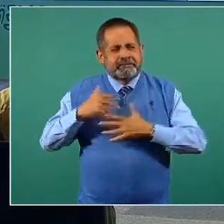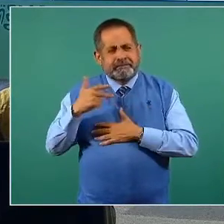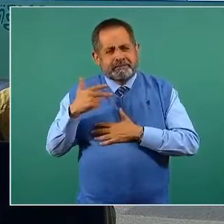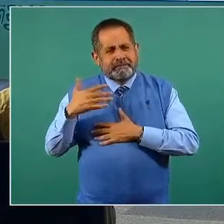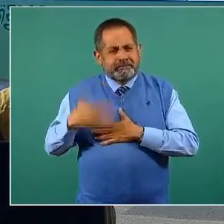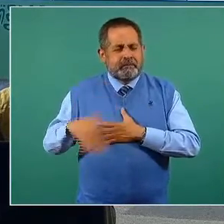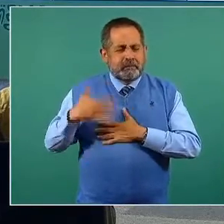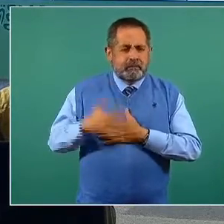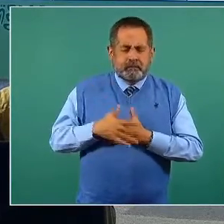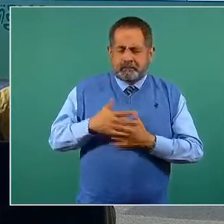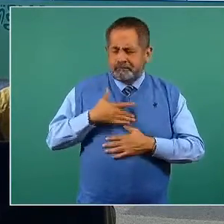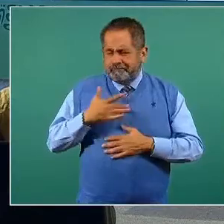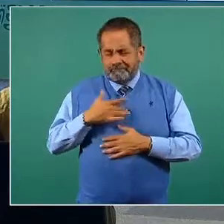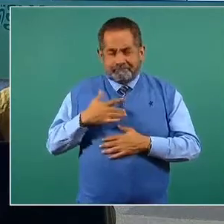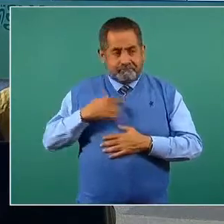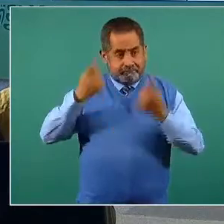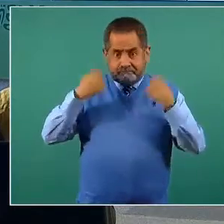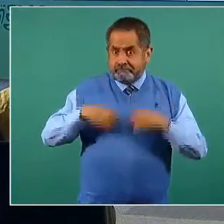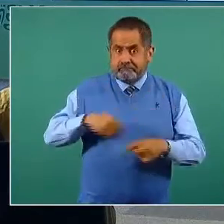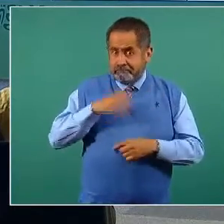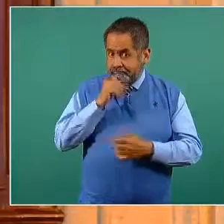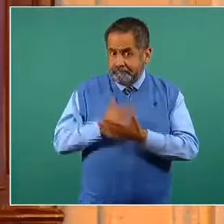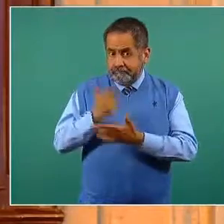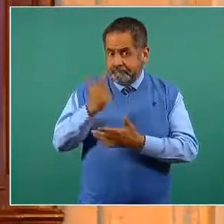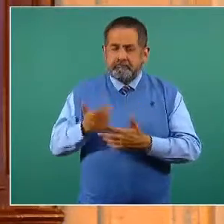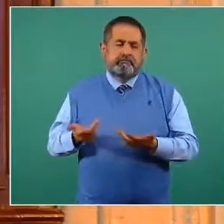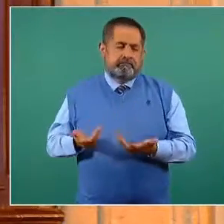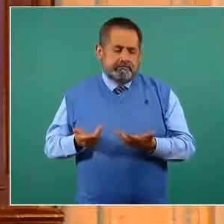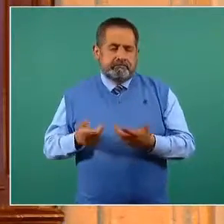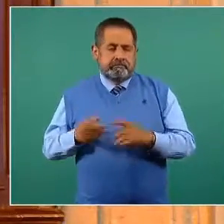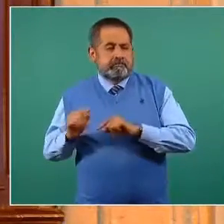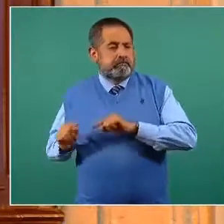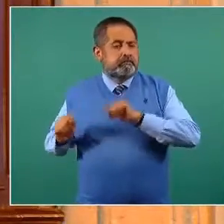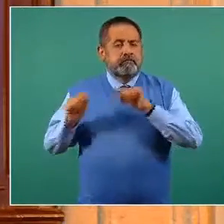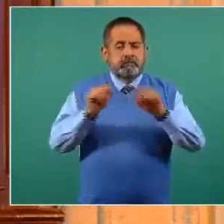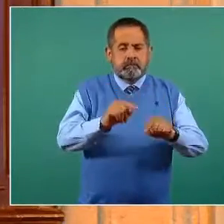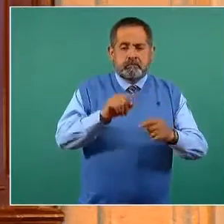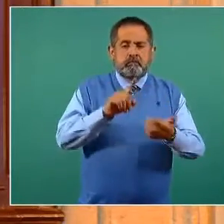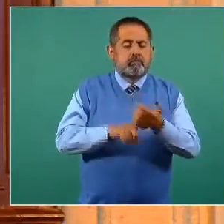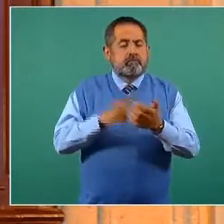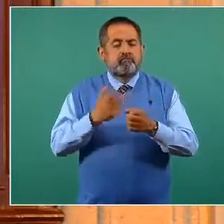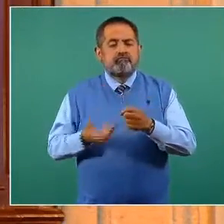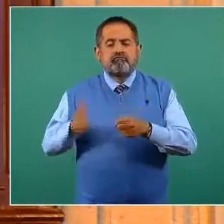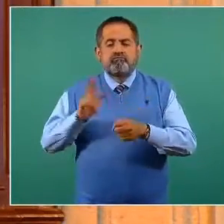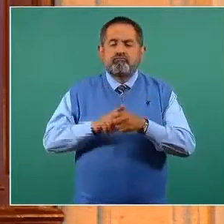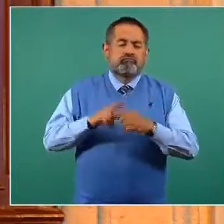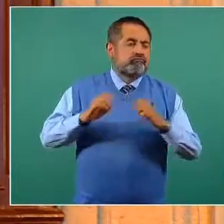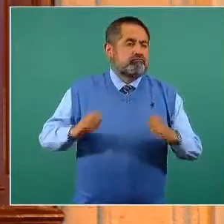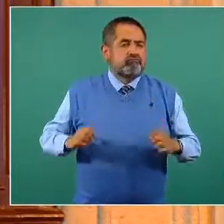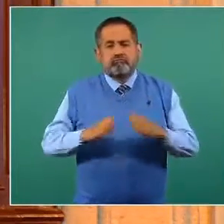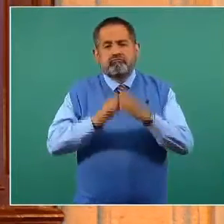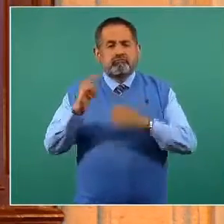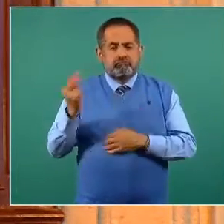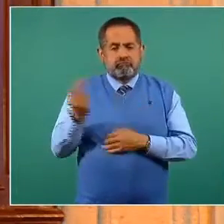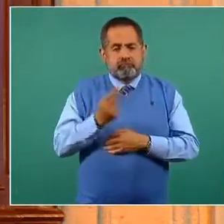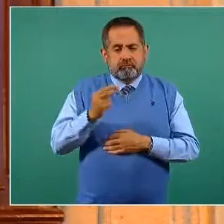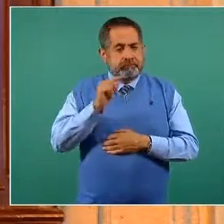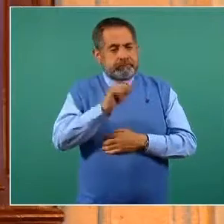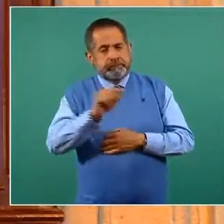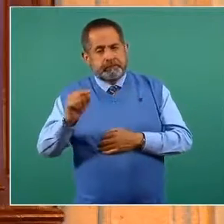manifestaciones que comprometen el estado general de la persona, muchas veces estas acuden directamente a los servicios de urgencias de los